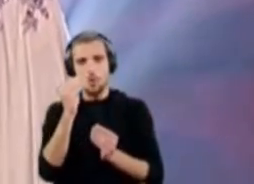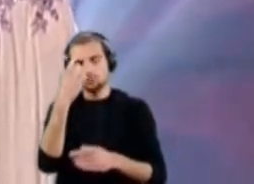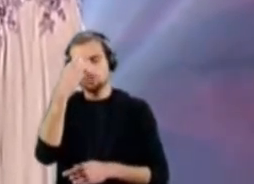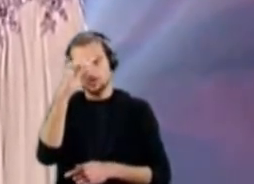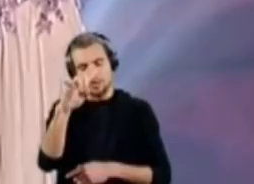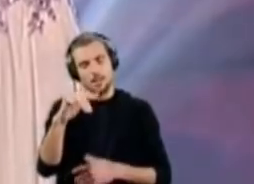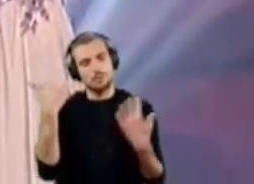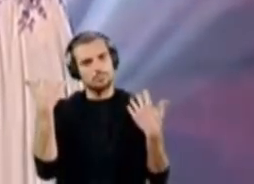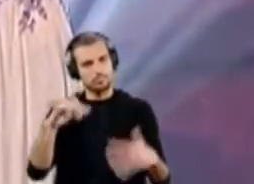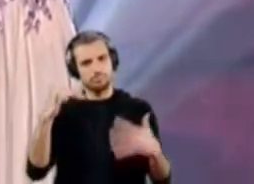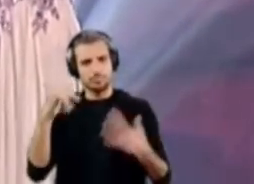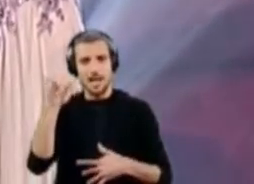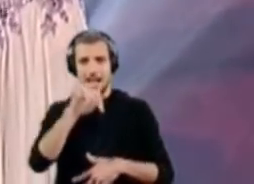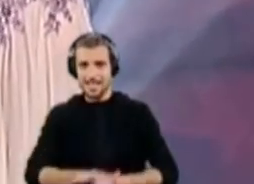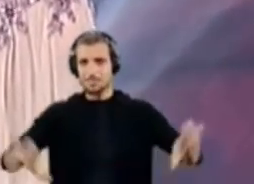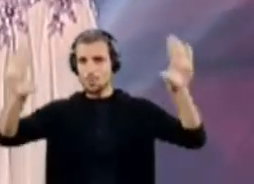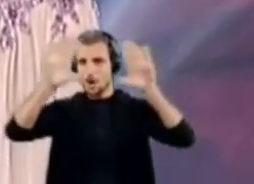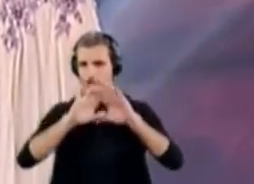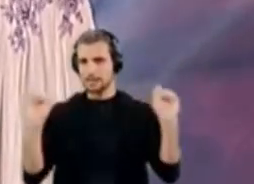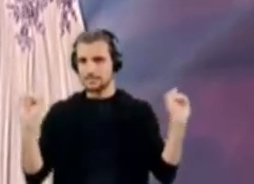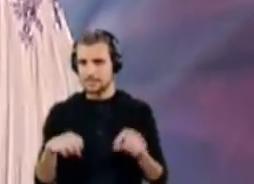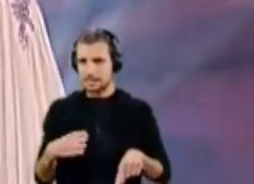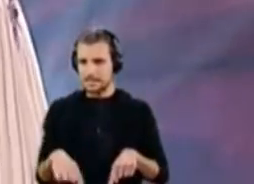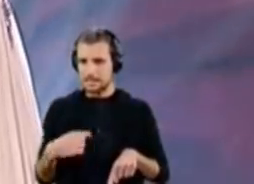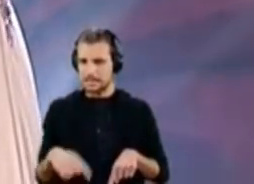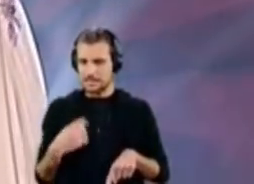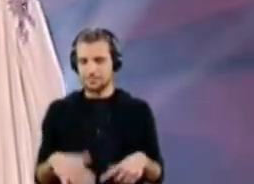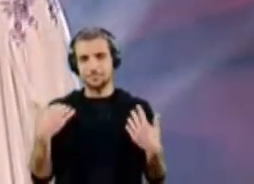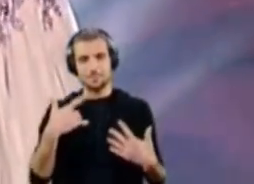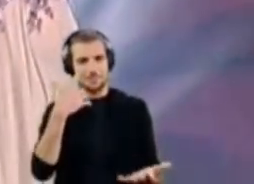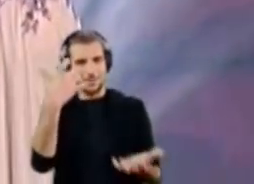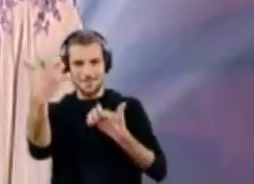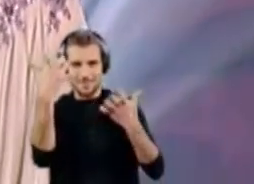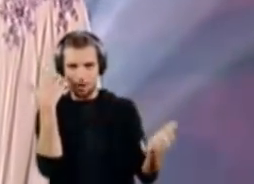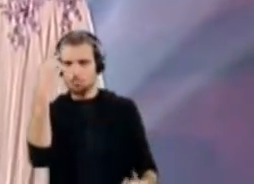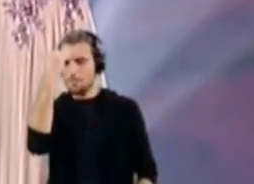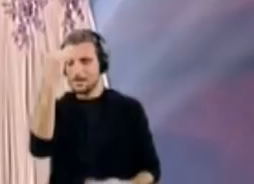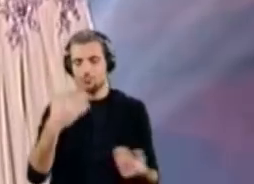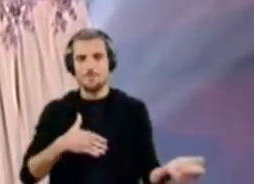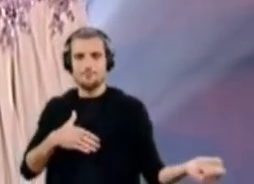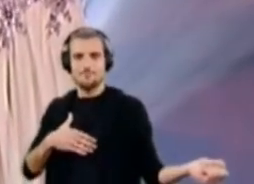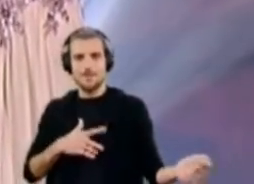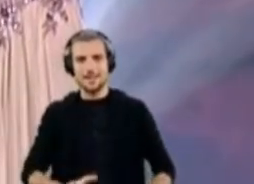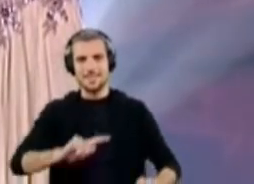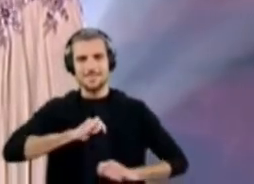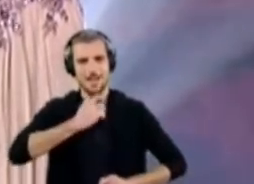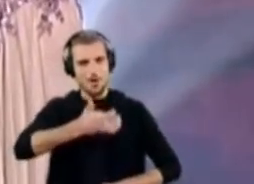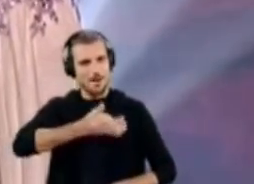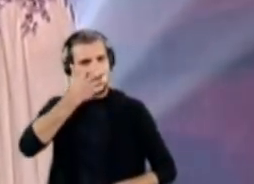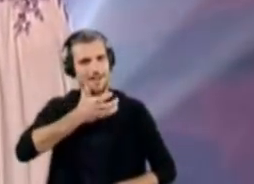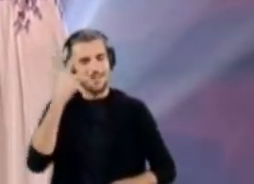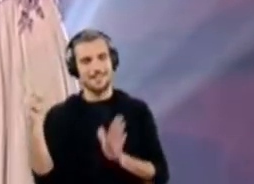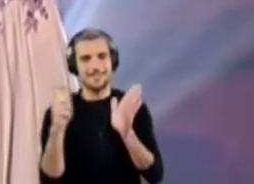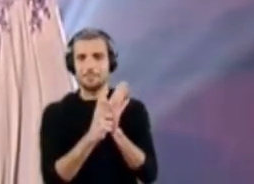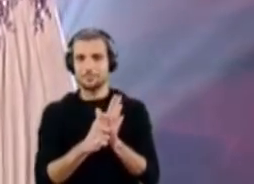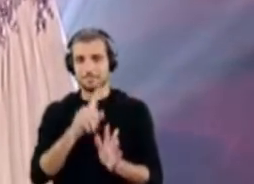con pluma. A la intemperie, pero ahí aguantando el tipo, muy bien. Sí, sí, espectacular. Bueno, yo creo que ellos con el baile que se pegan entran en calor. Desde luego, y